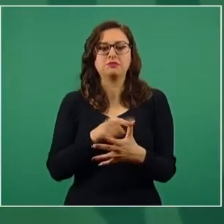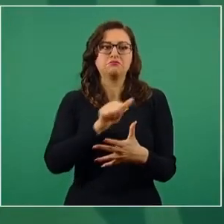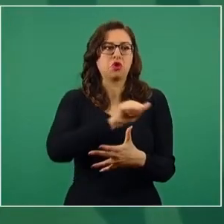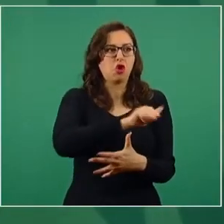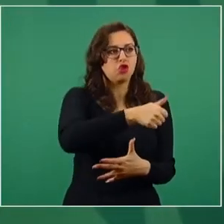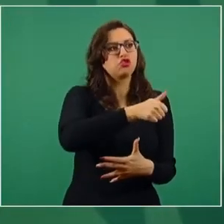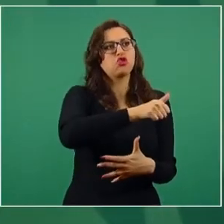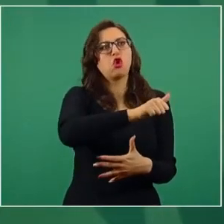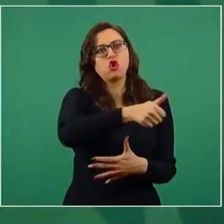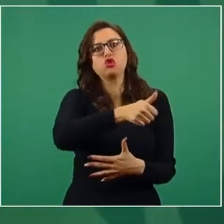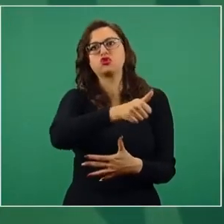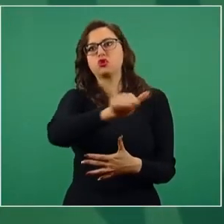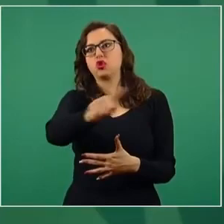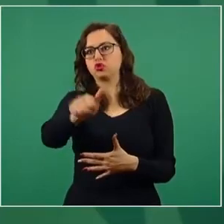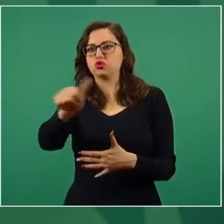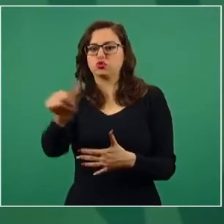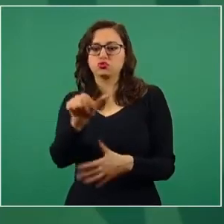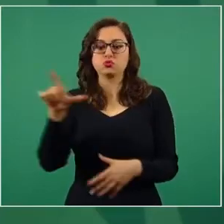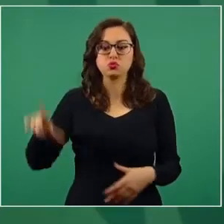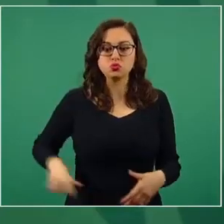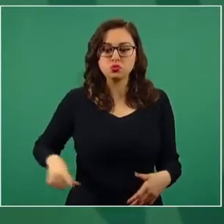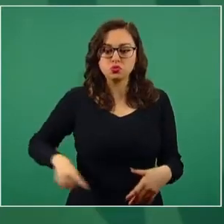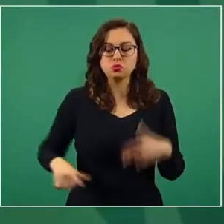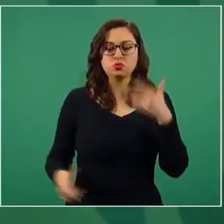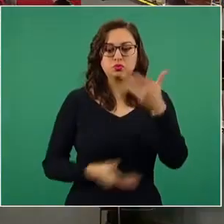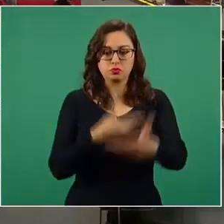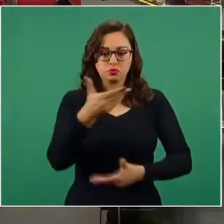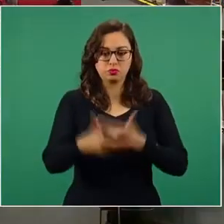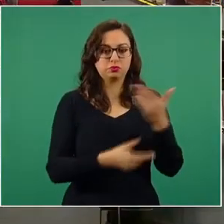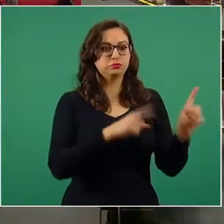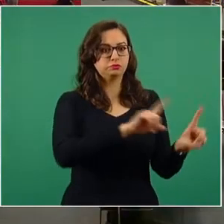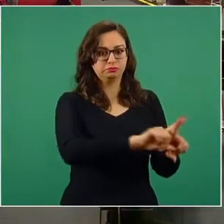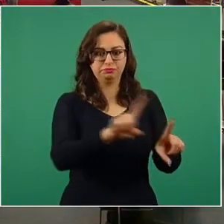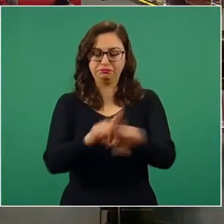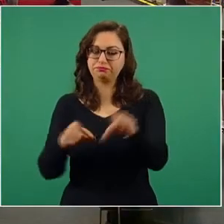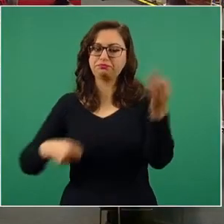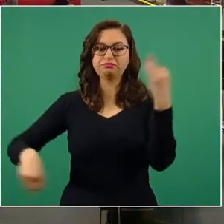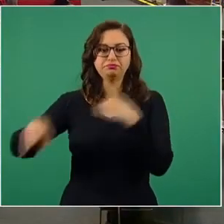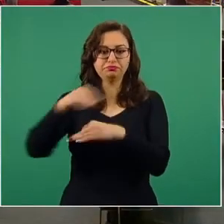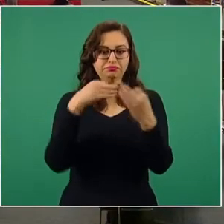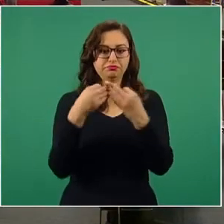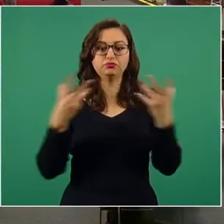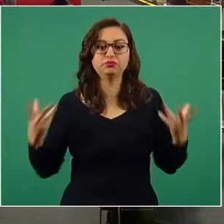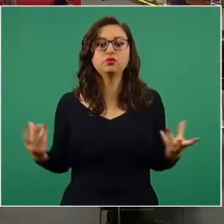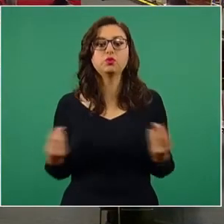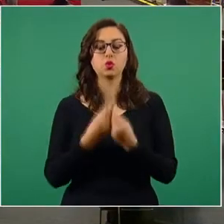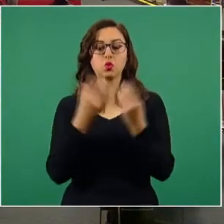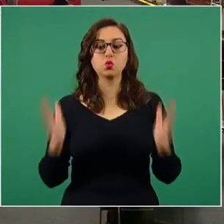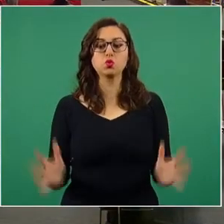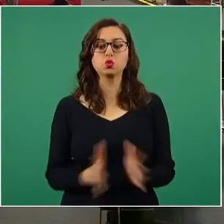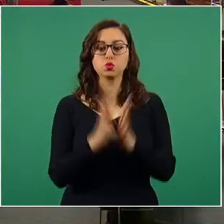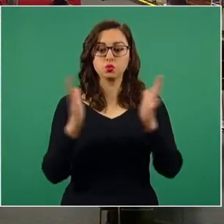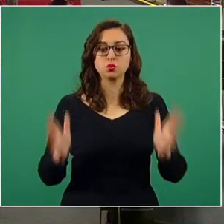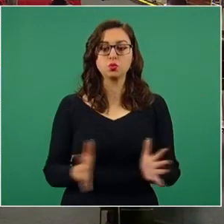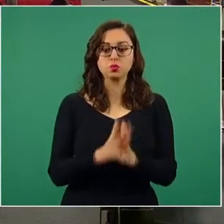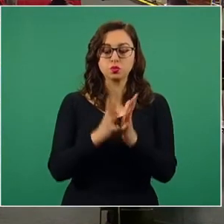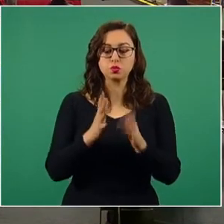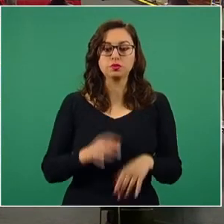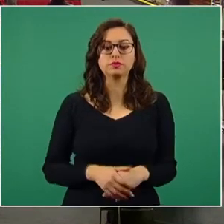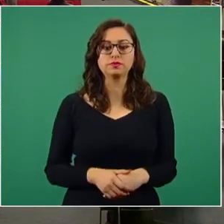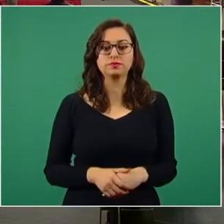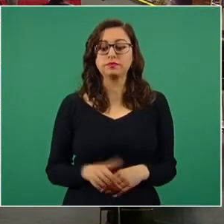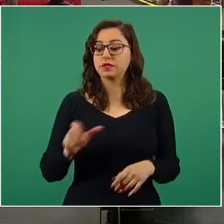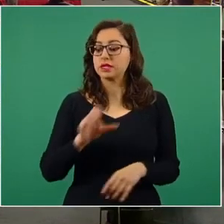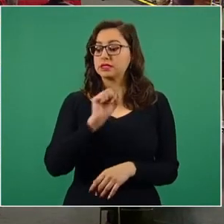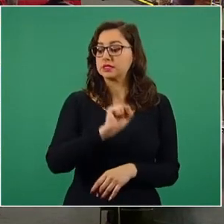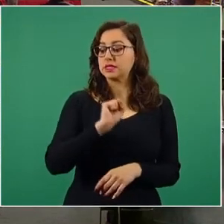otros destacados servidores públicos. Hemos estado actuando de manera coordinada desde la Secretaría de Seguridad y